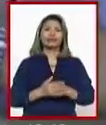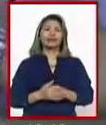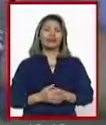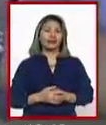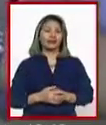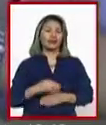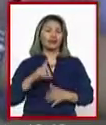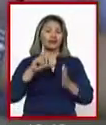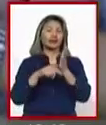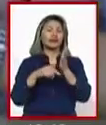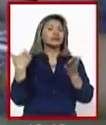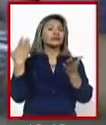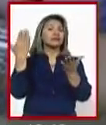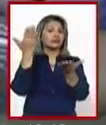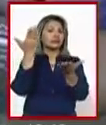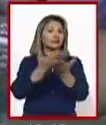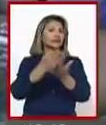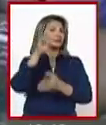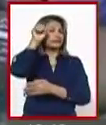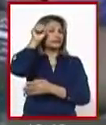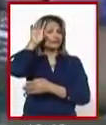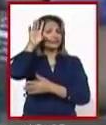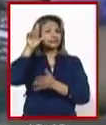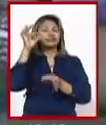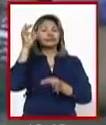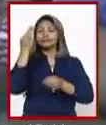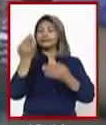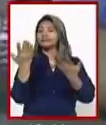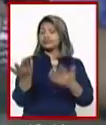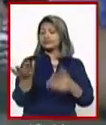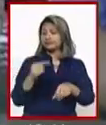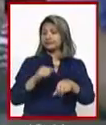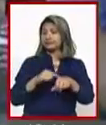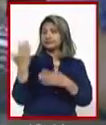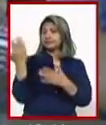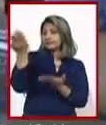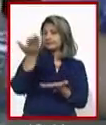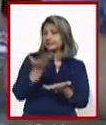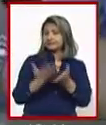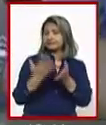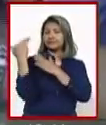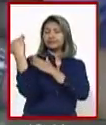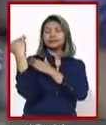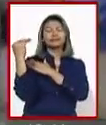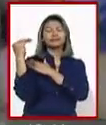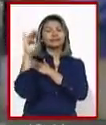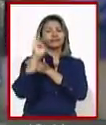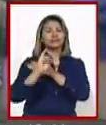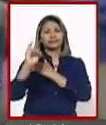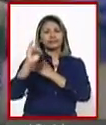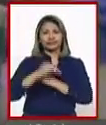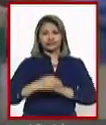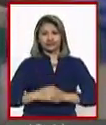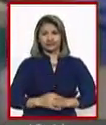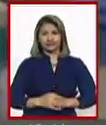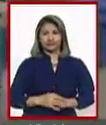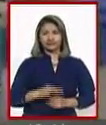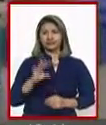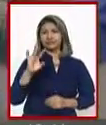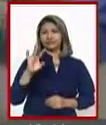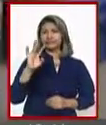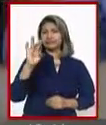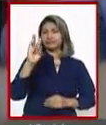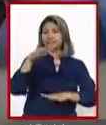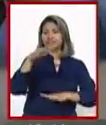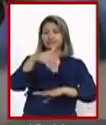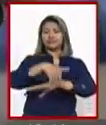él pasa a Tarija. Él se va a dar un campito para ver si puede venir a estar con nosotros el miércoles, este miércoles a las 7 de la